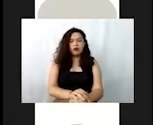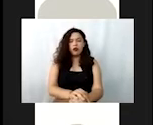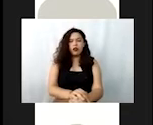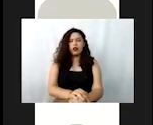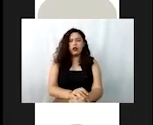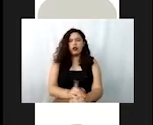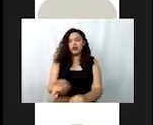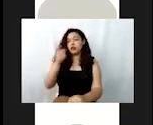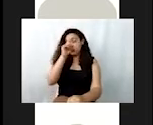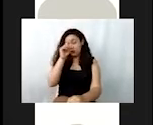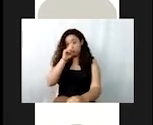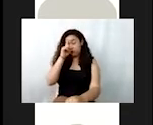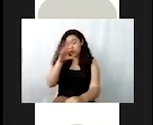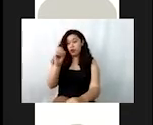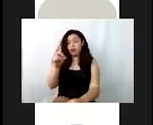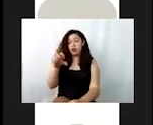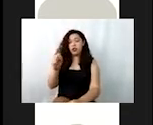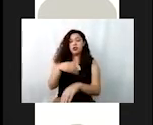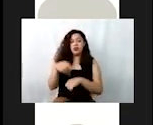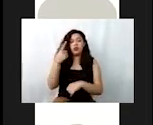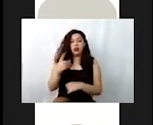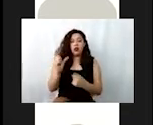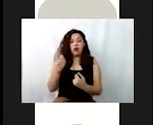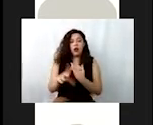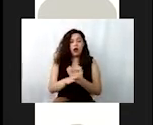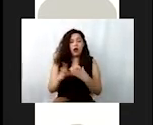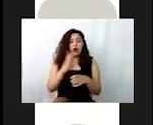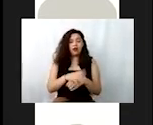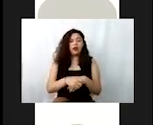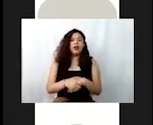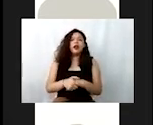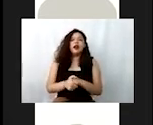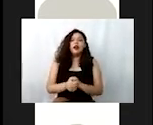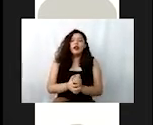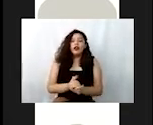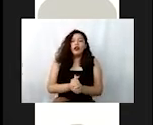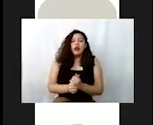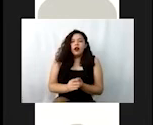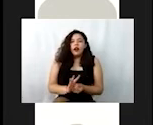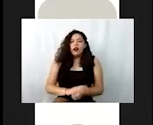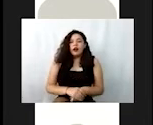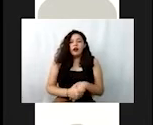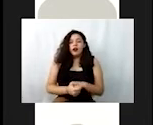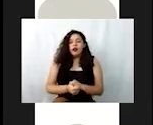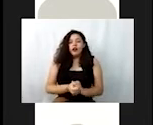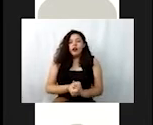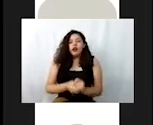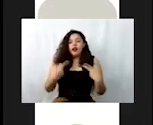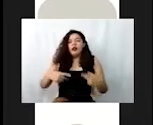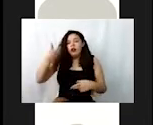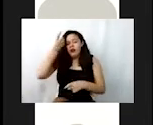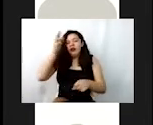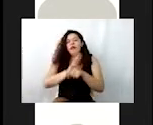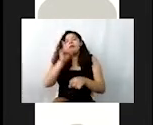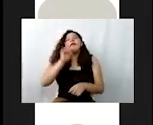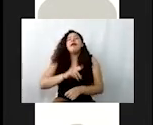injerencia en los ODS. Uno de los aspectos que siempre ha perseguido mucho su directora, que es Alejandra